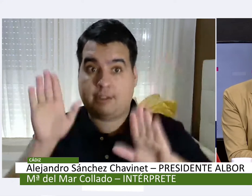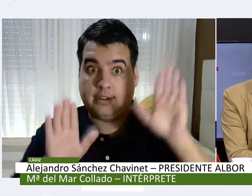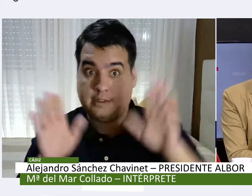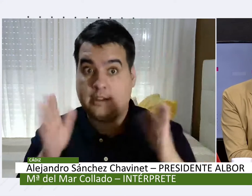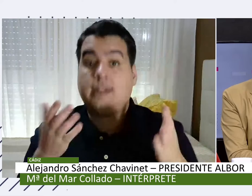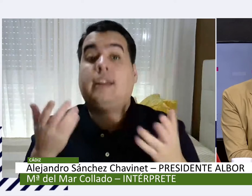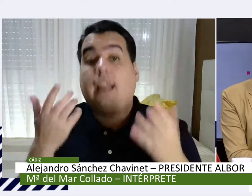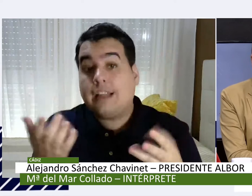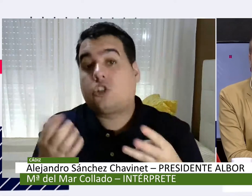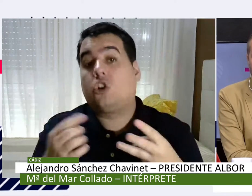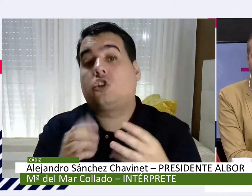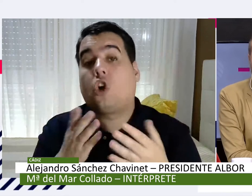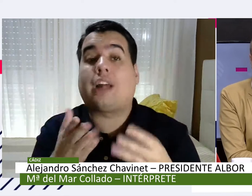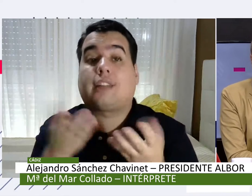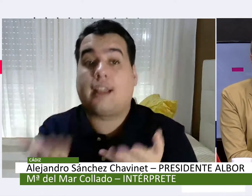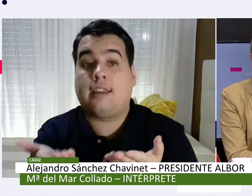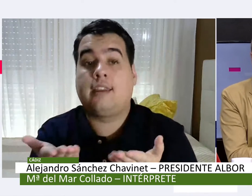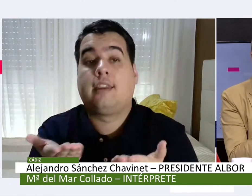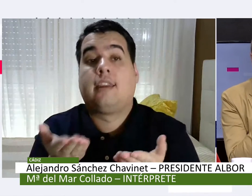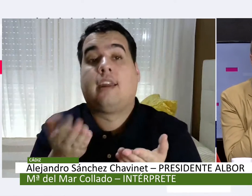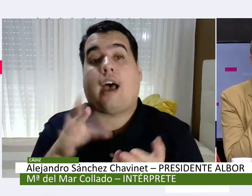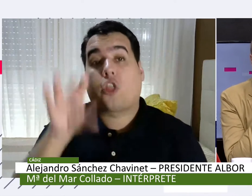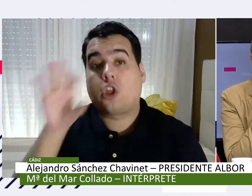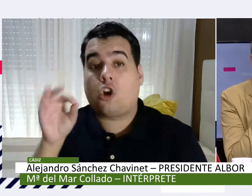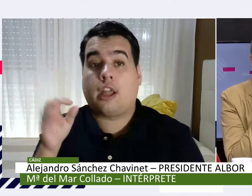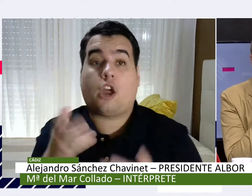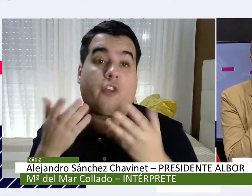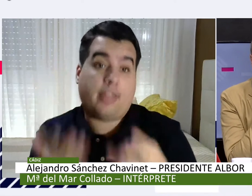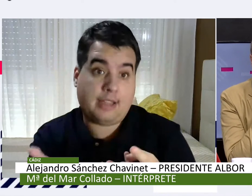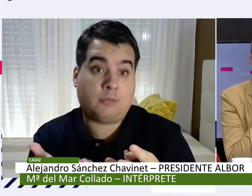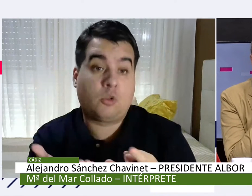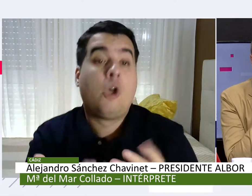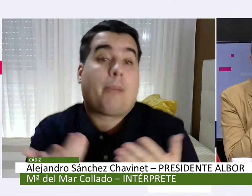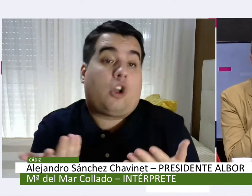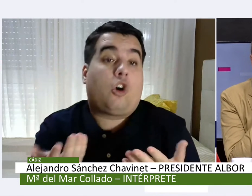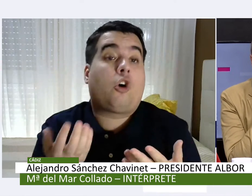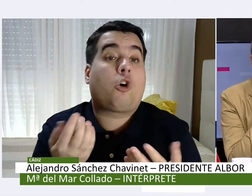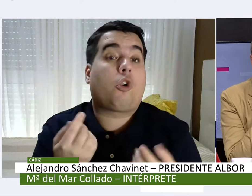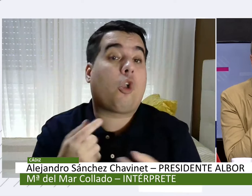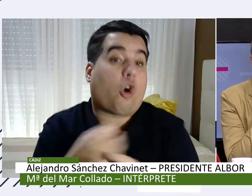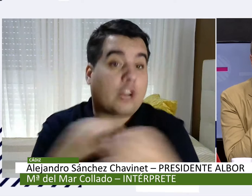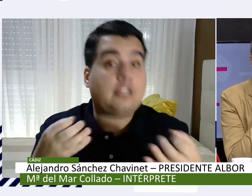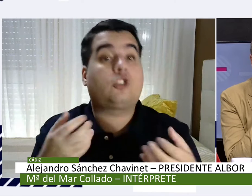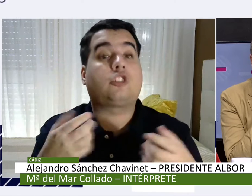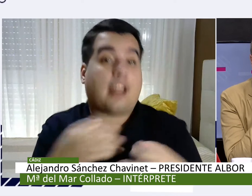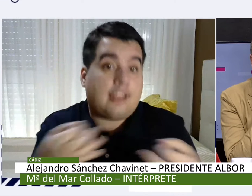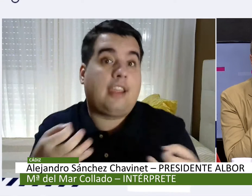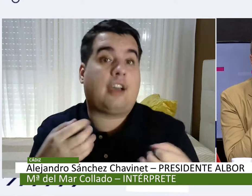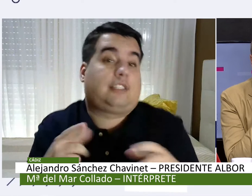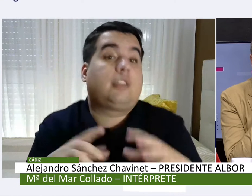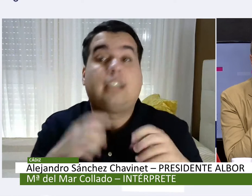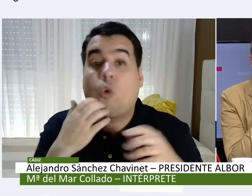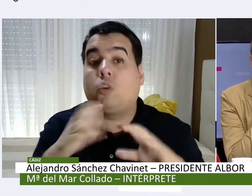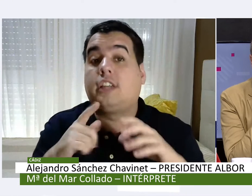mímica. Eso son las 3 opciones que ofrecemos. Pero lo correcto